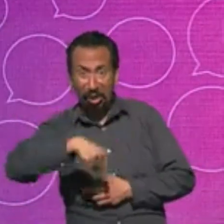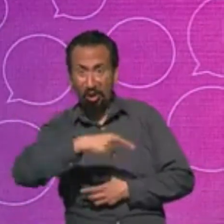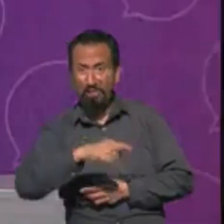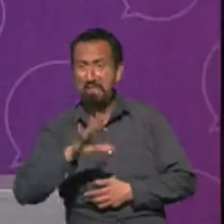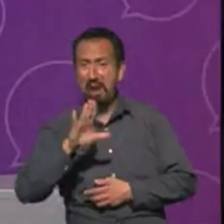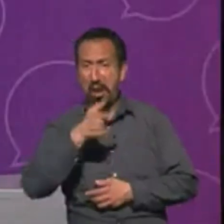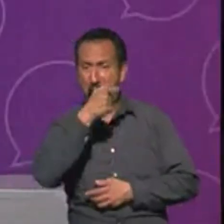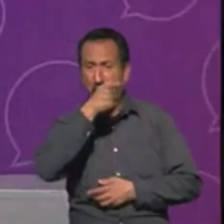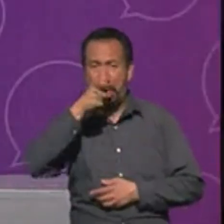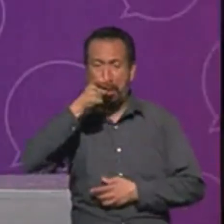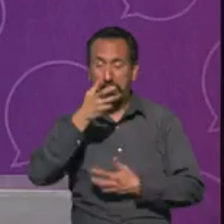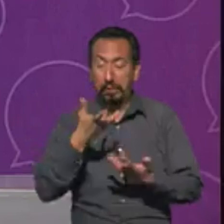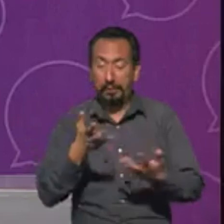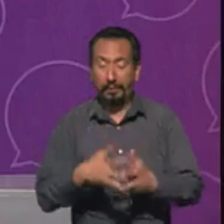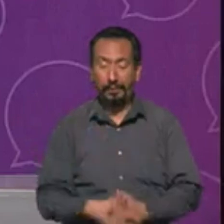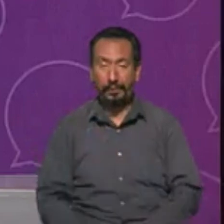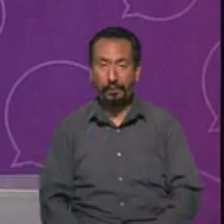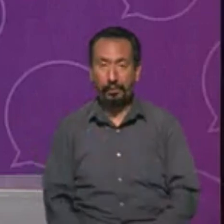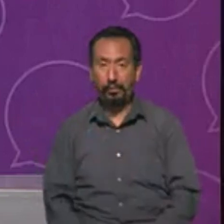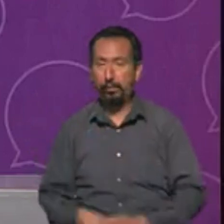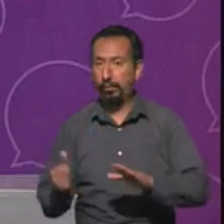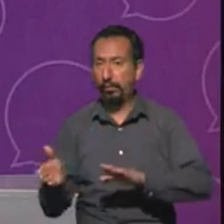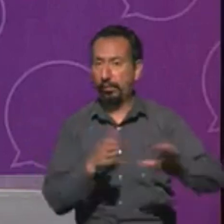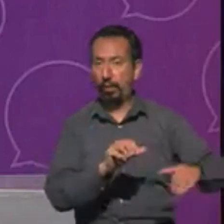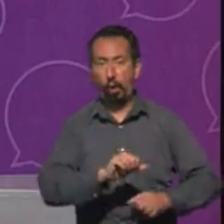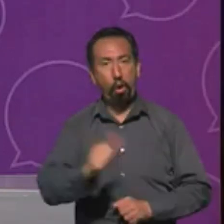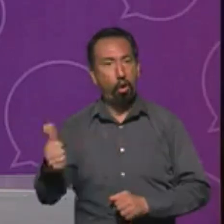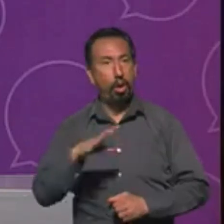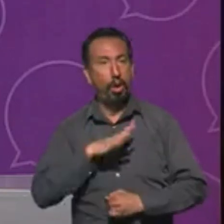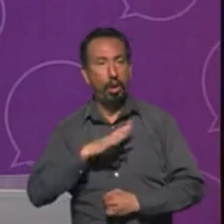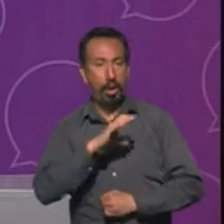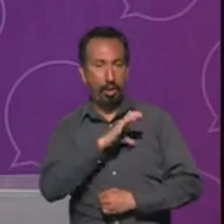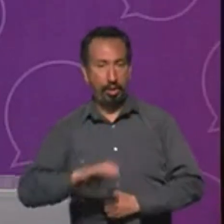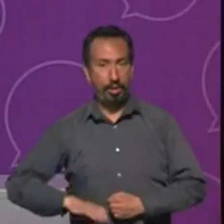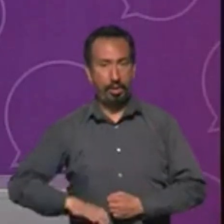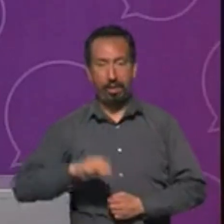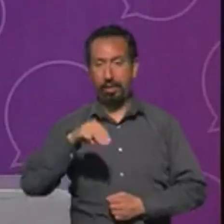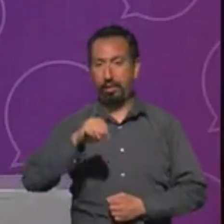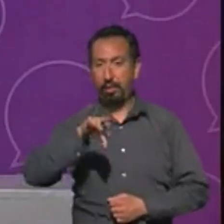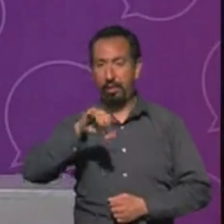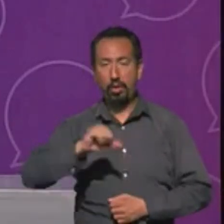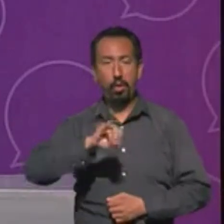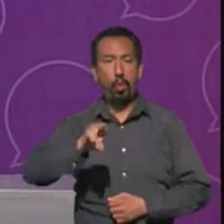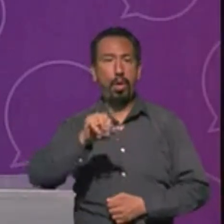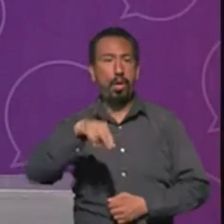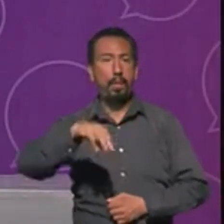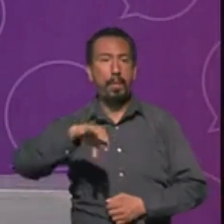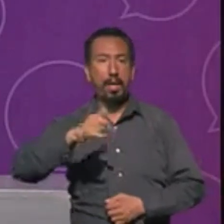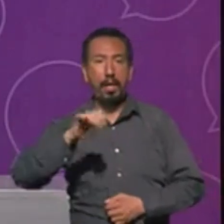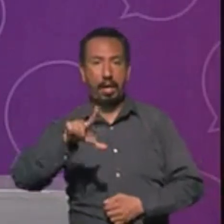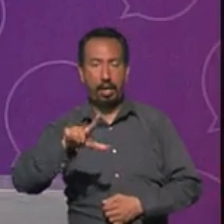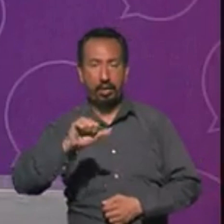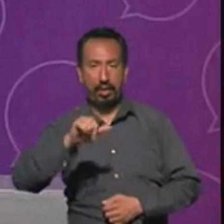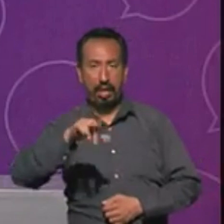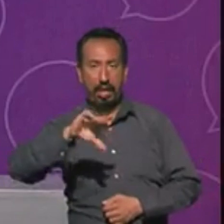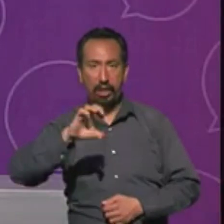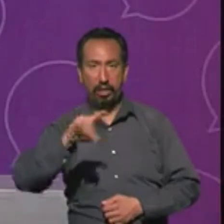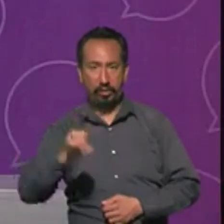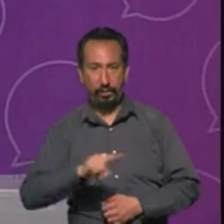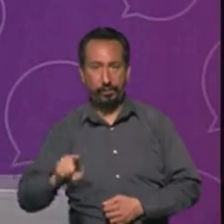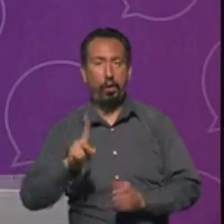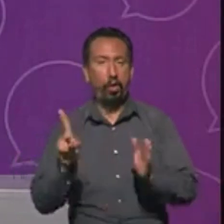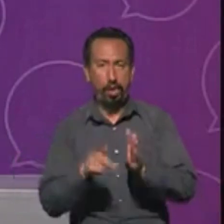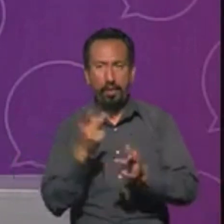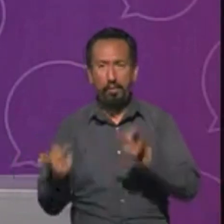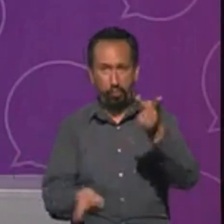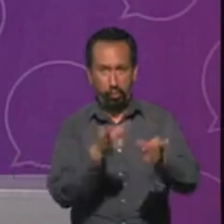oscuros muy amable candidato vamos ahora con el candidato de morena Juan Miguel Ramírez Sánchez Le repito la pregunta con respecto